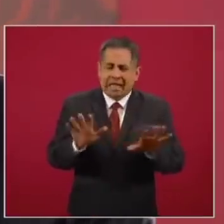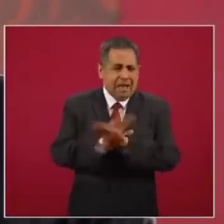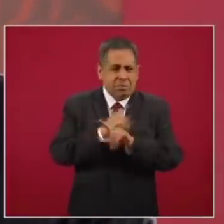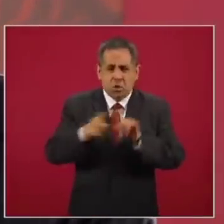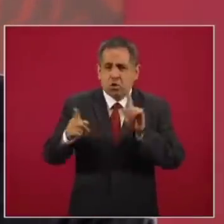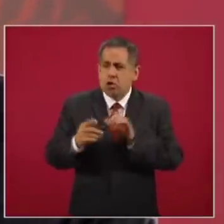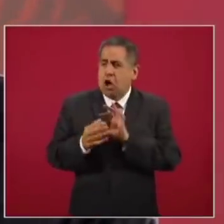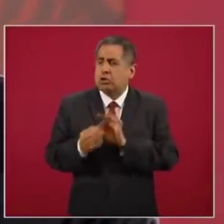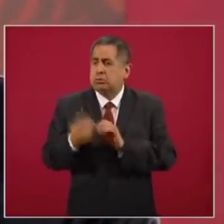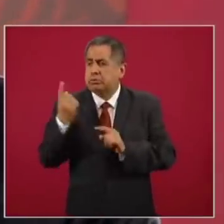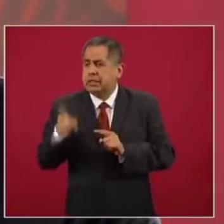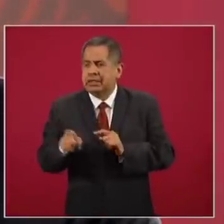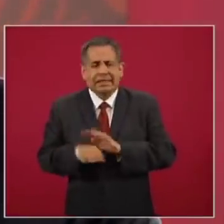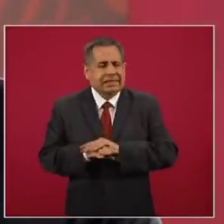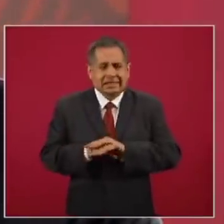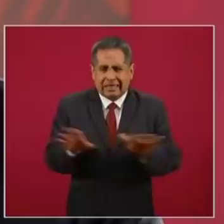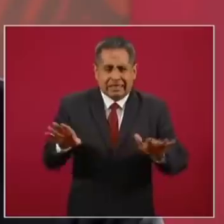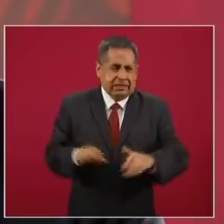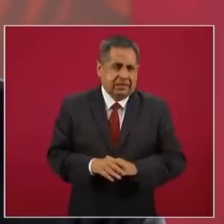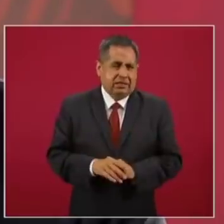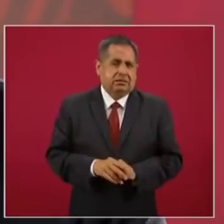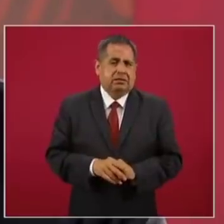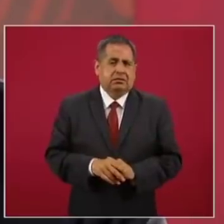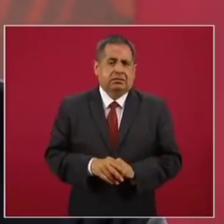esto completamente.